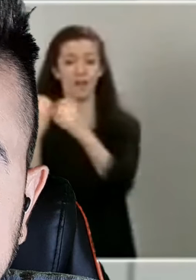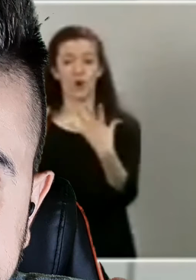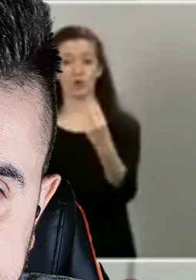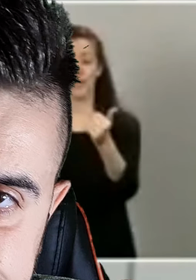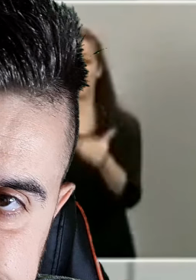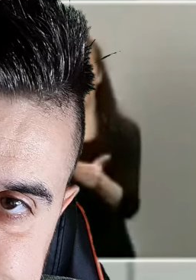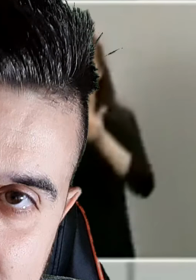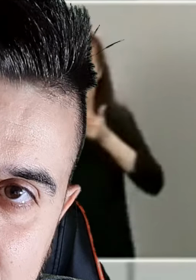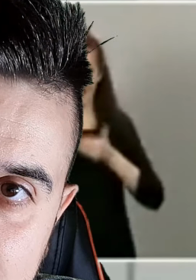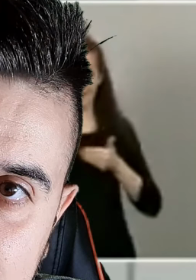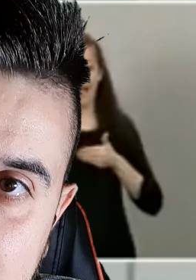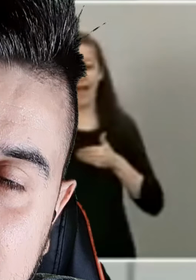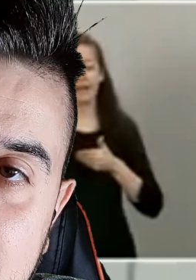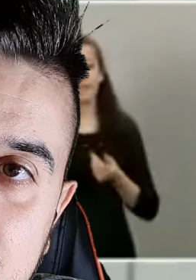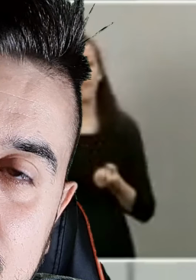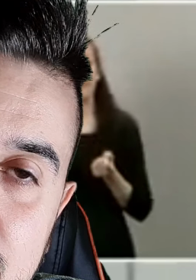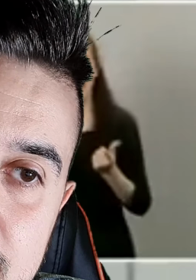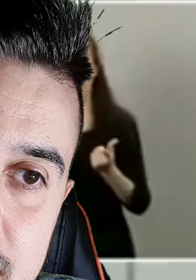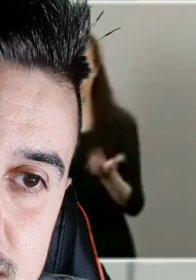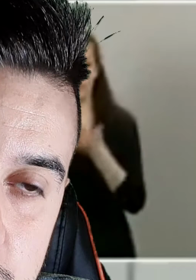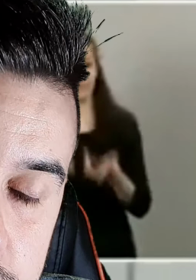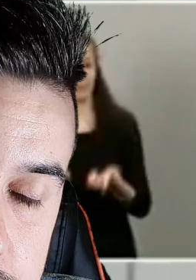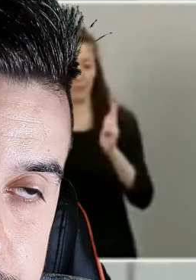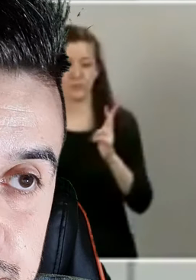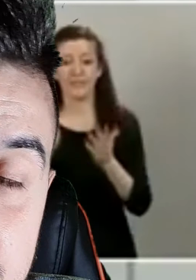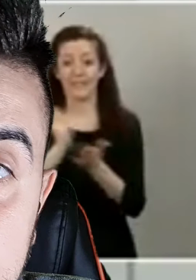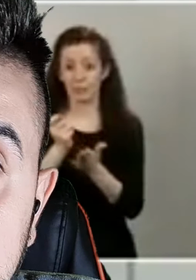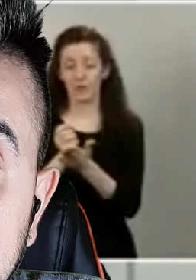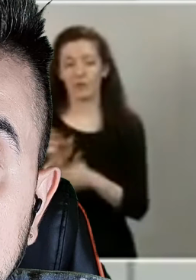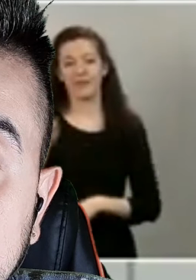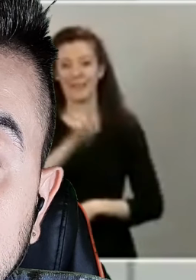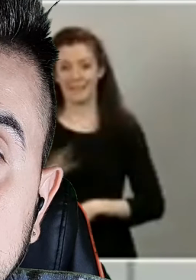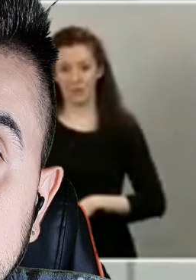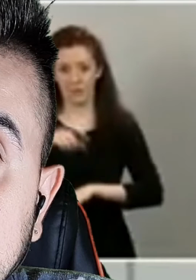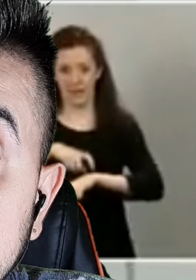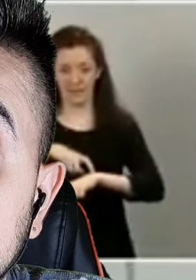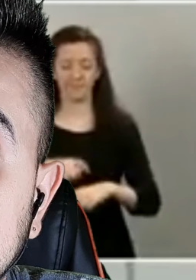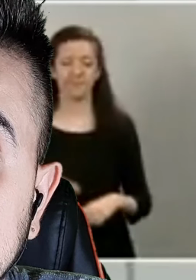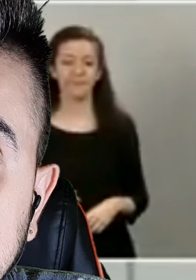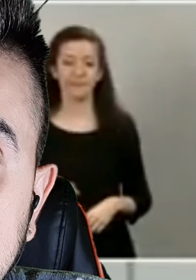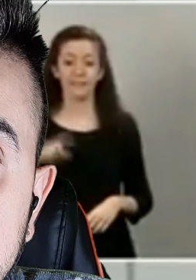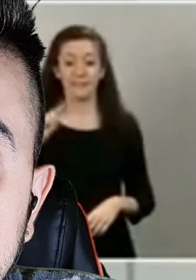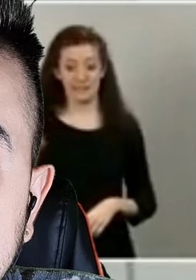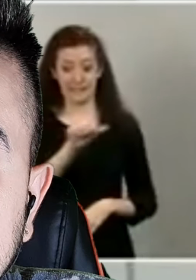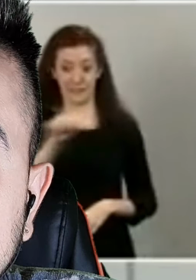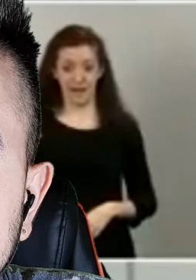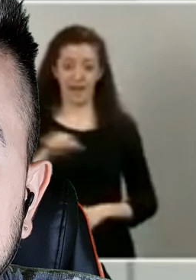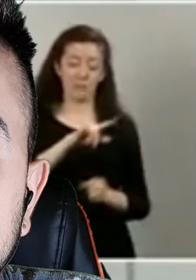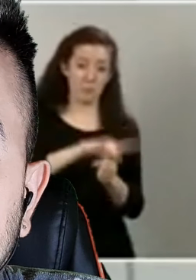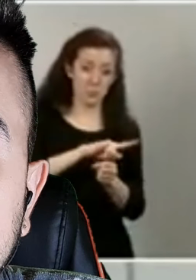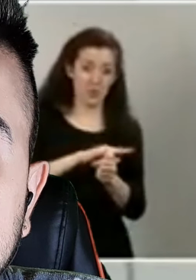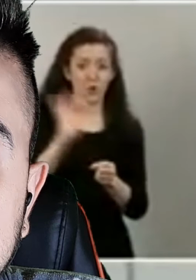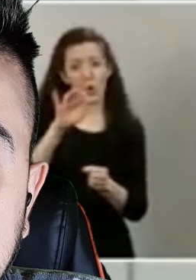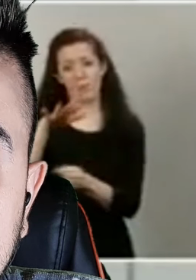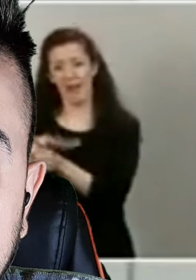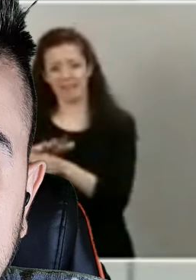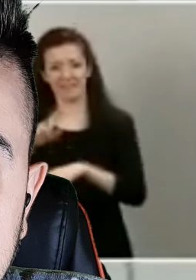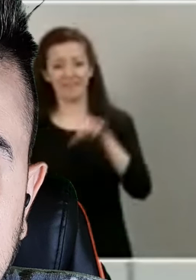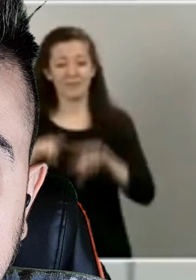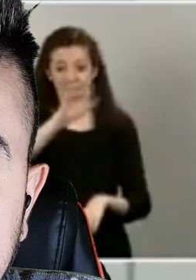propiedad aquí aquí aquí está el problema que sucede que le digo que sí y me dice que entonces ya no puedo